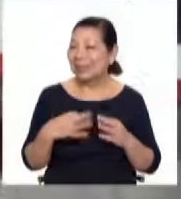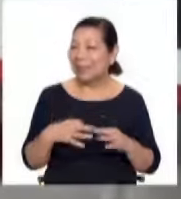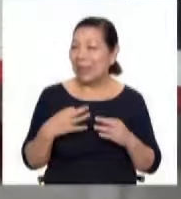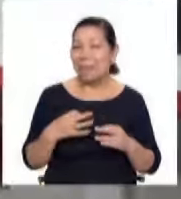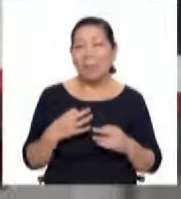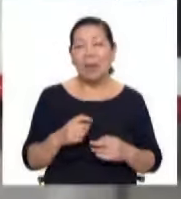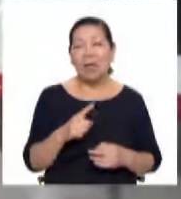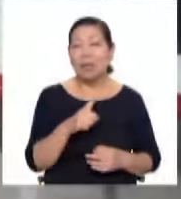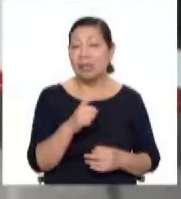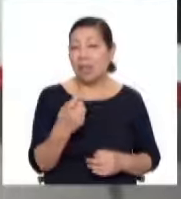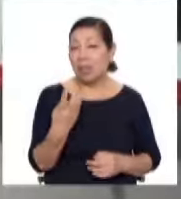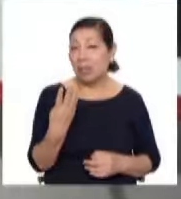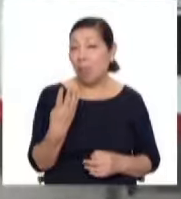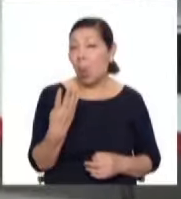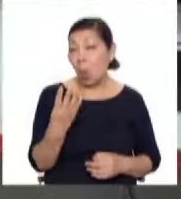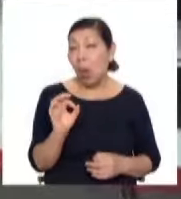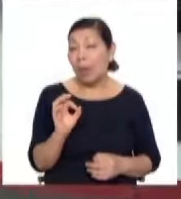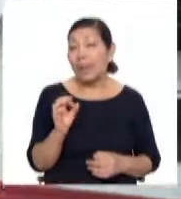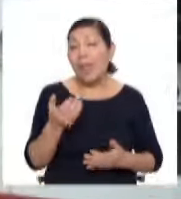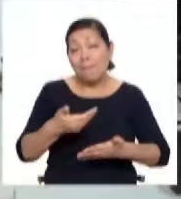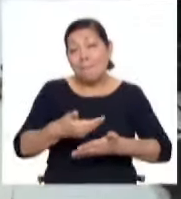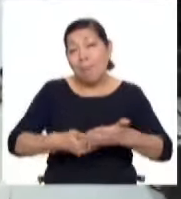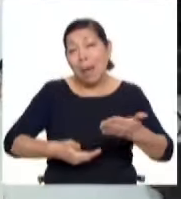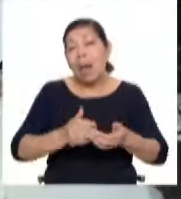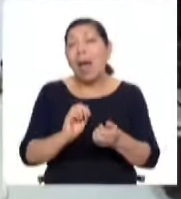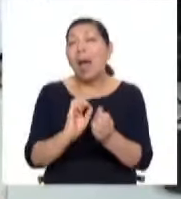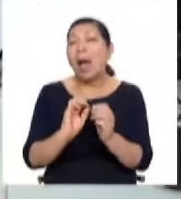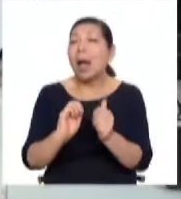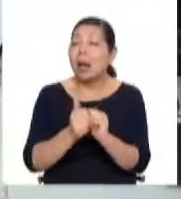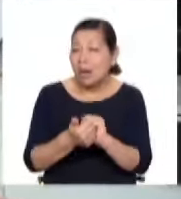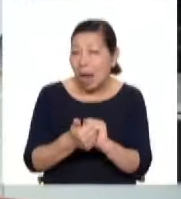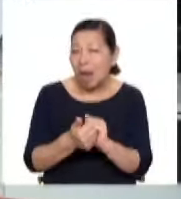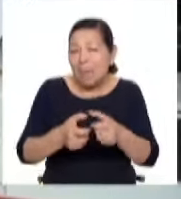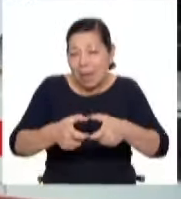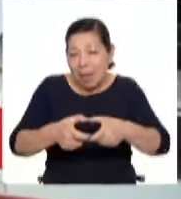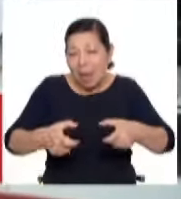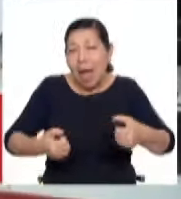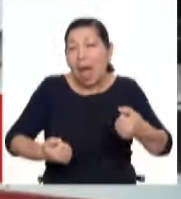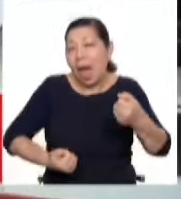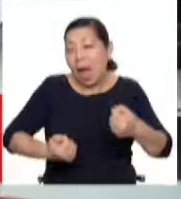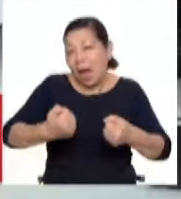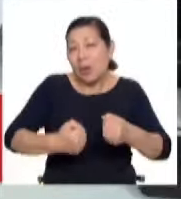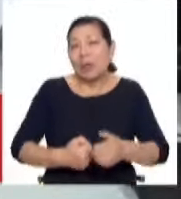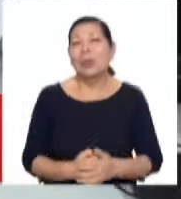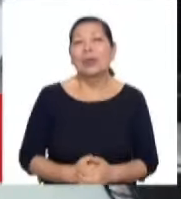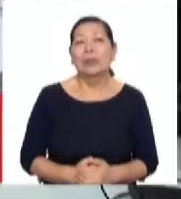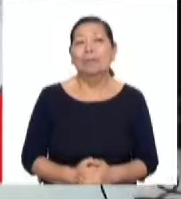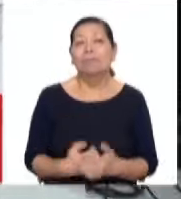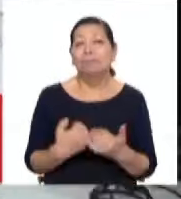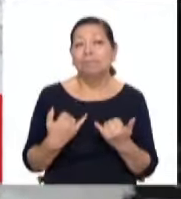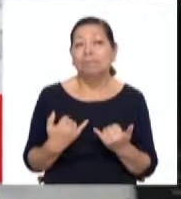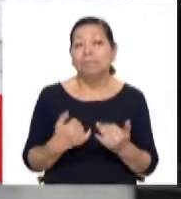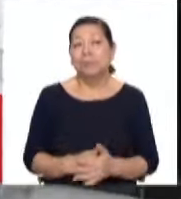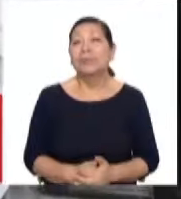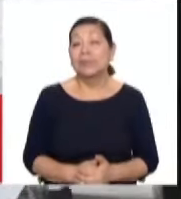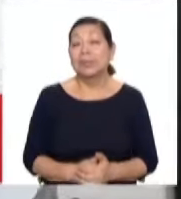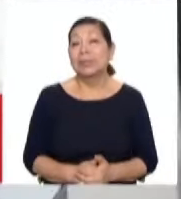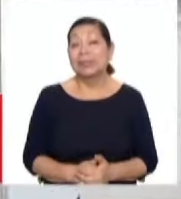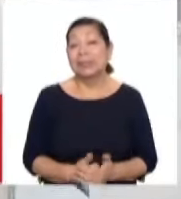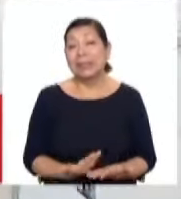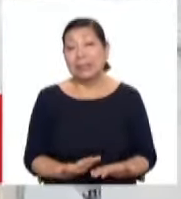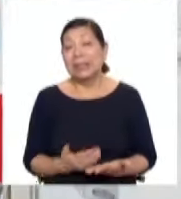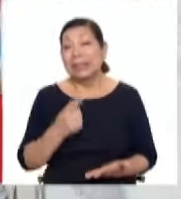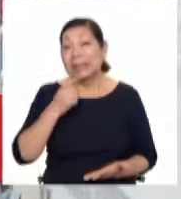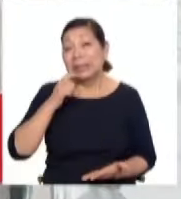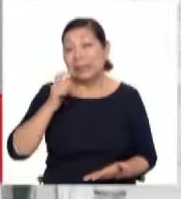atienden 140 solicitudes para renovar la licencia de conducir. Esto obedece pues a